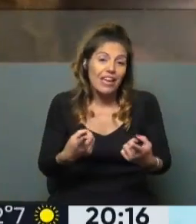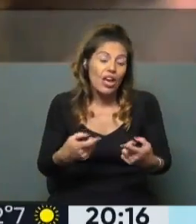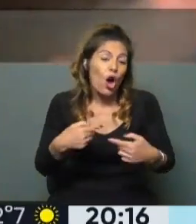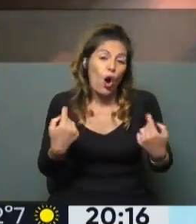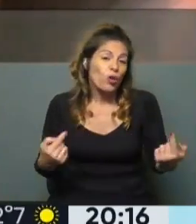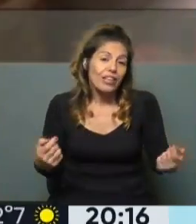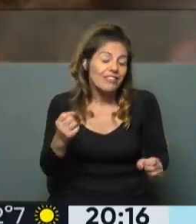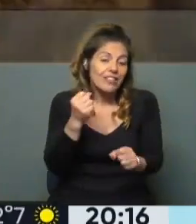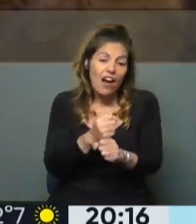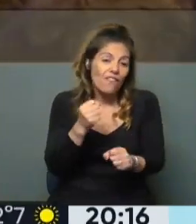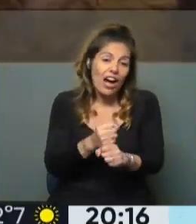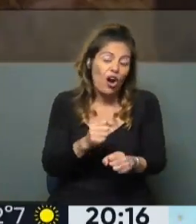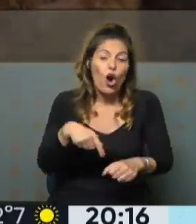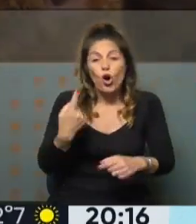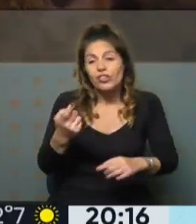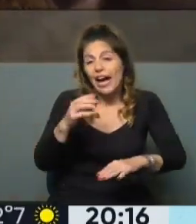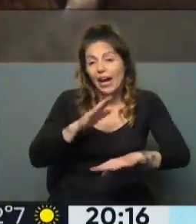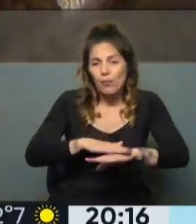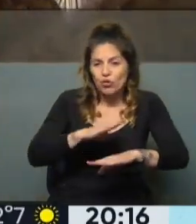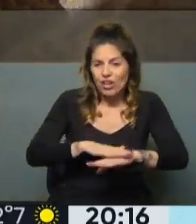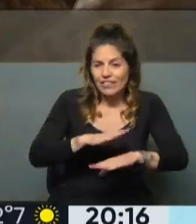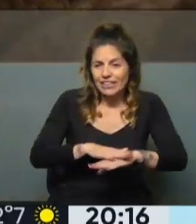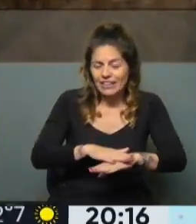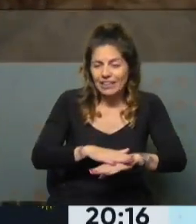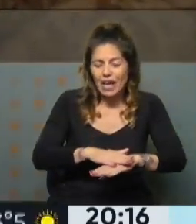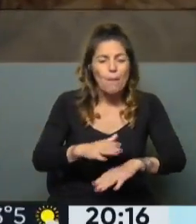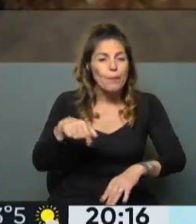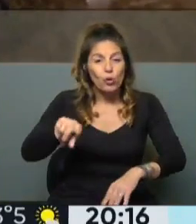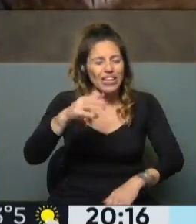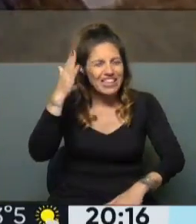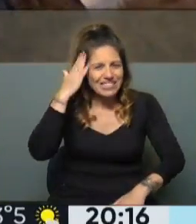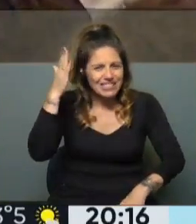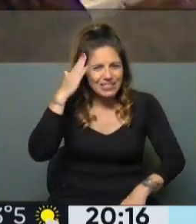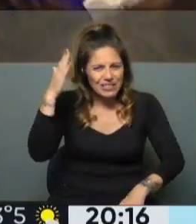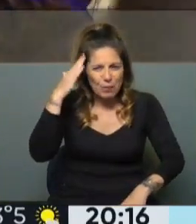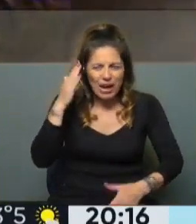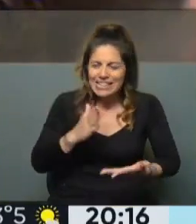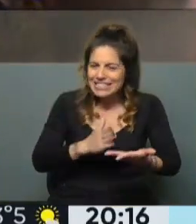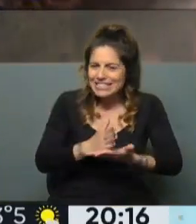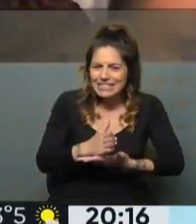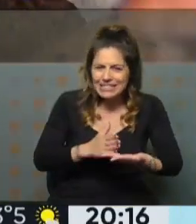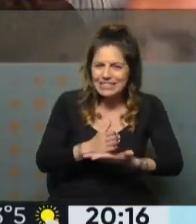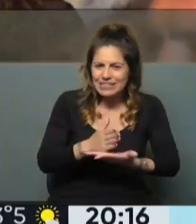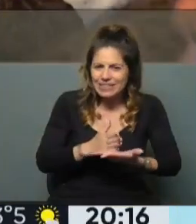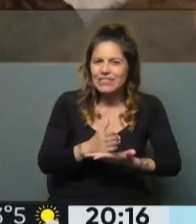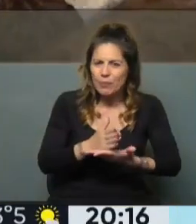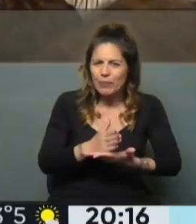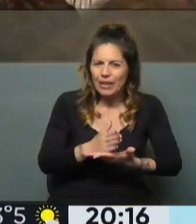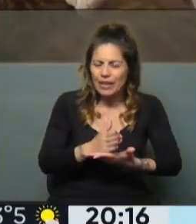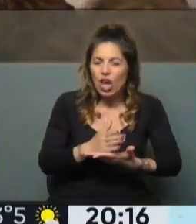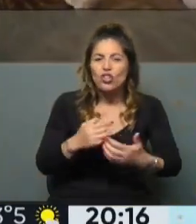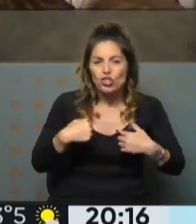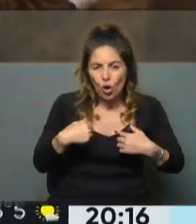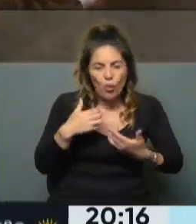y otras responsabilidades pero sepan cont